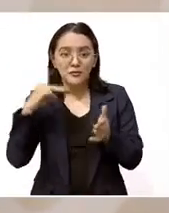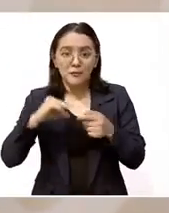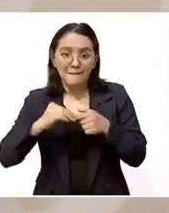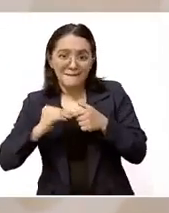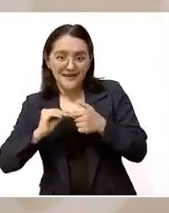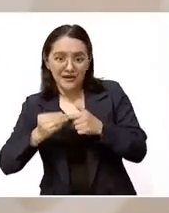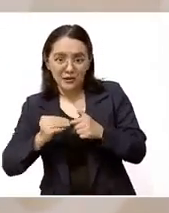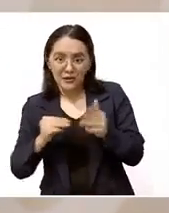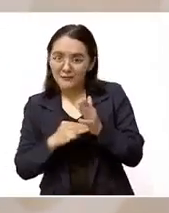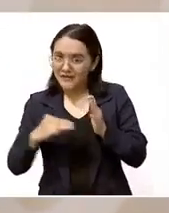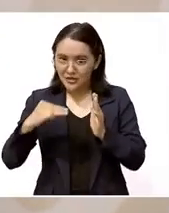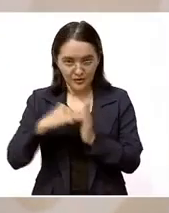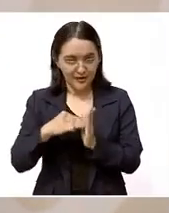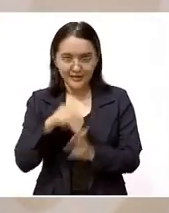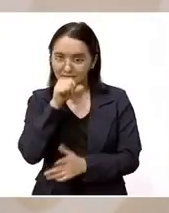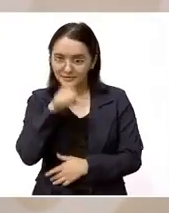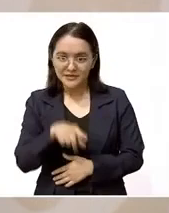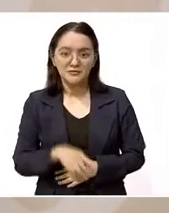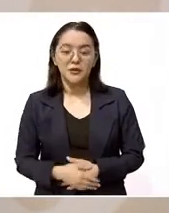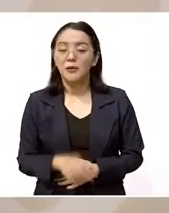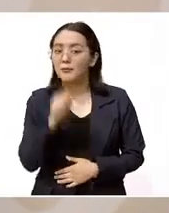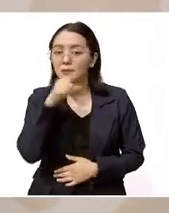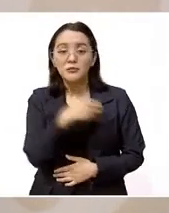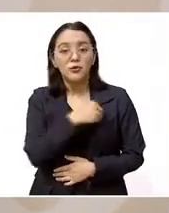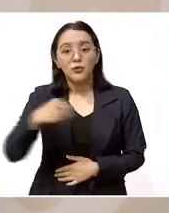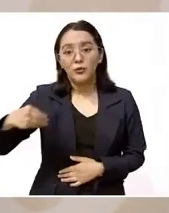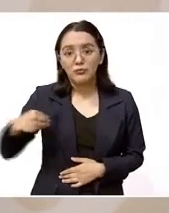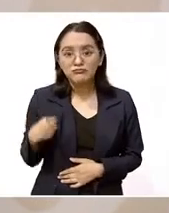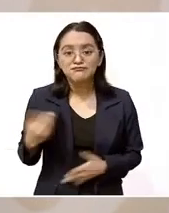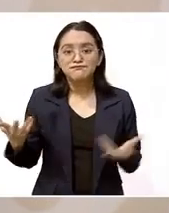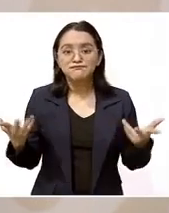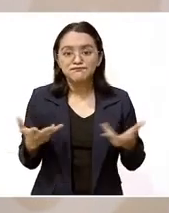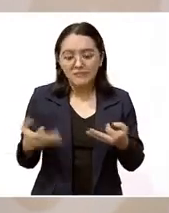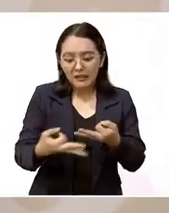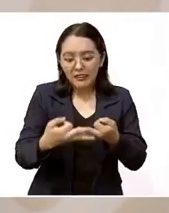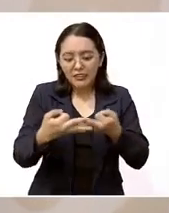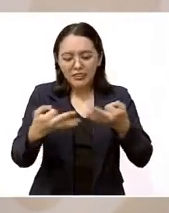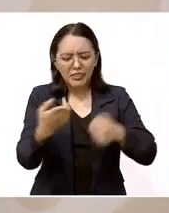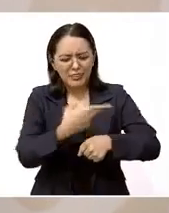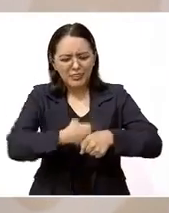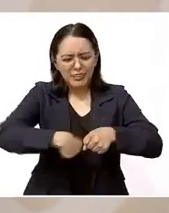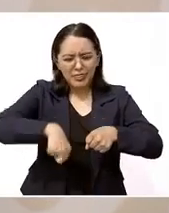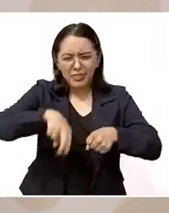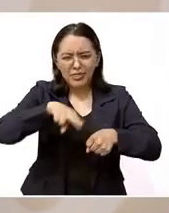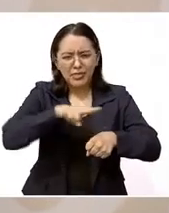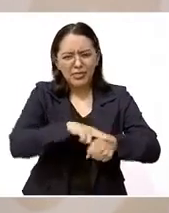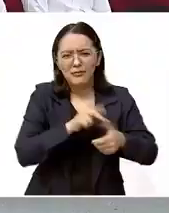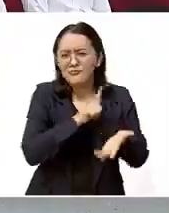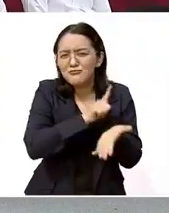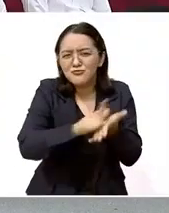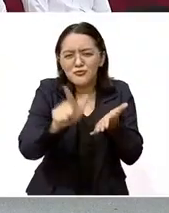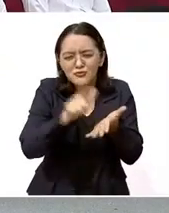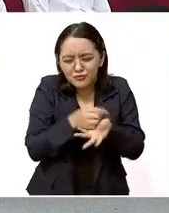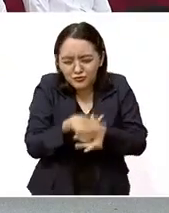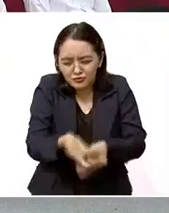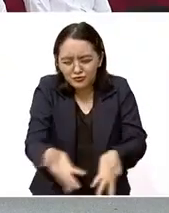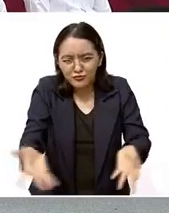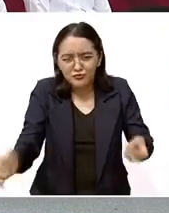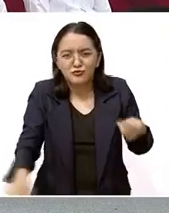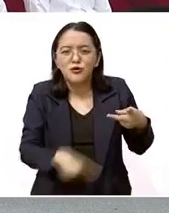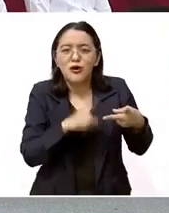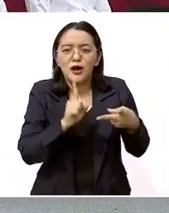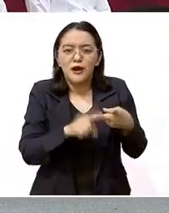También mantendremos nuestro compromiso de producir abonos orgánicos, 1,5 millones de toneladas de